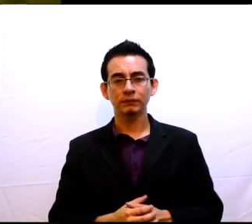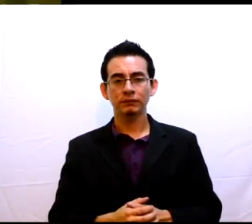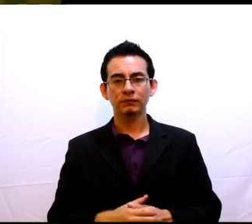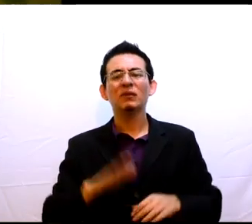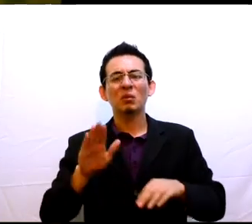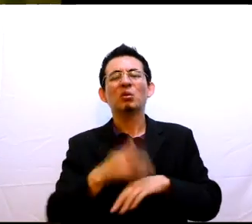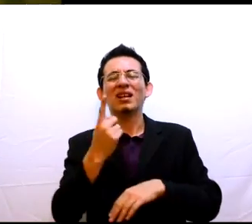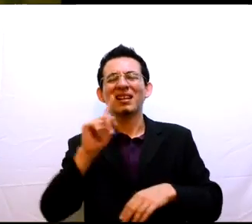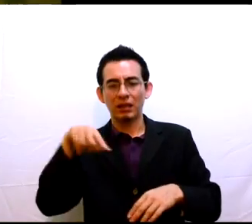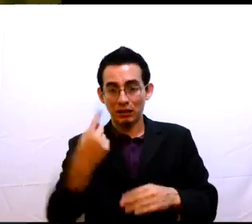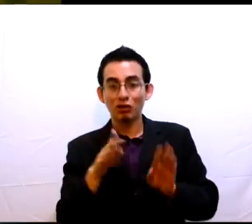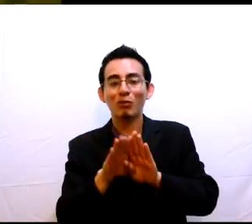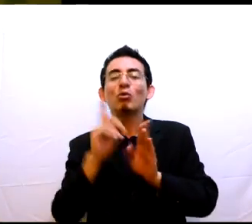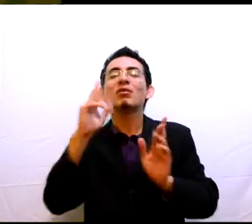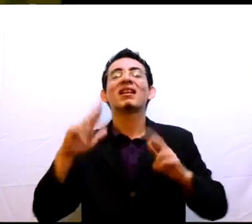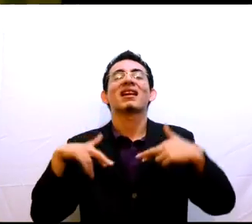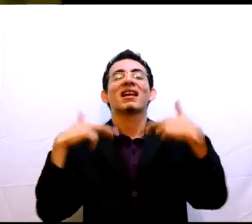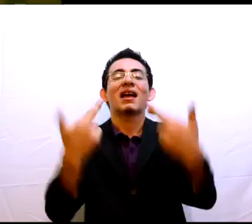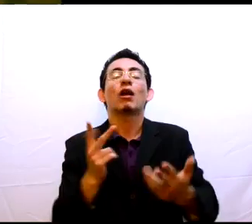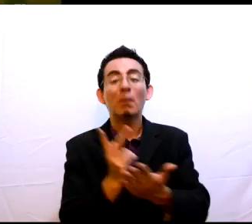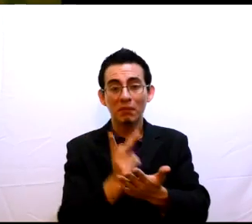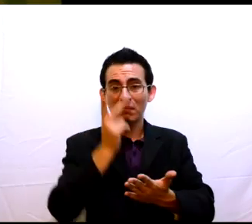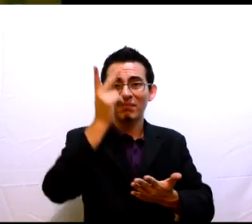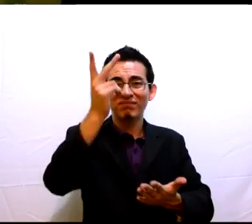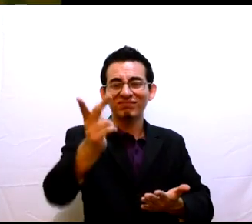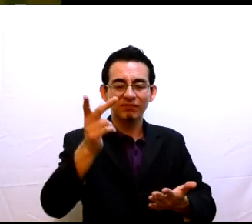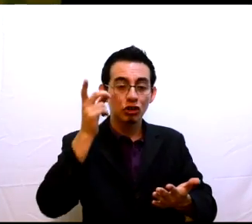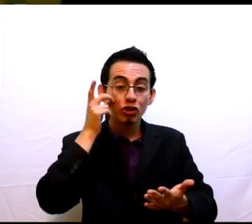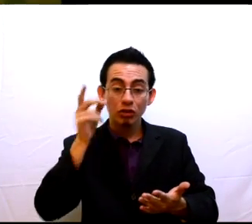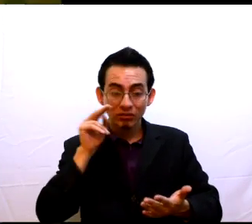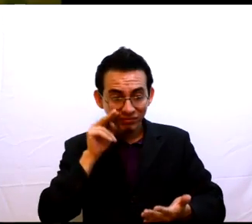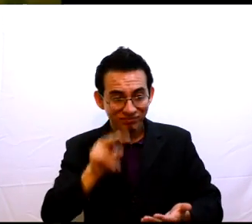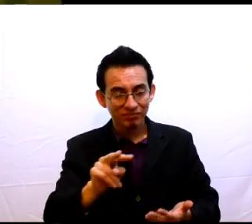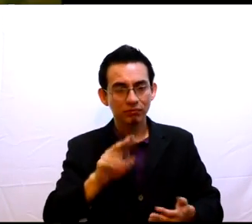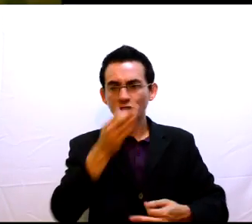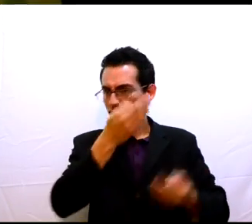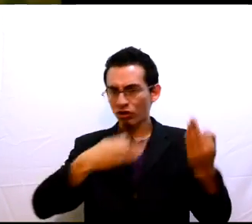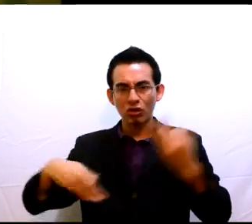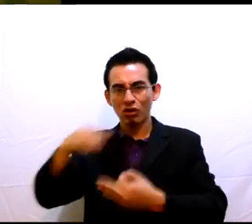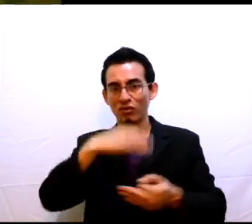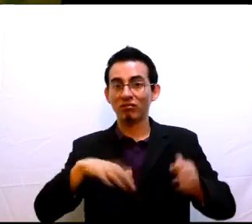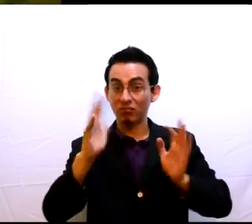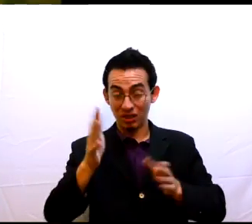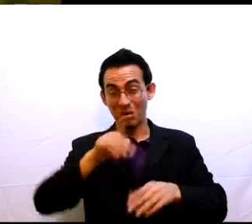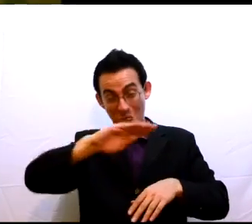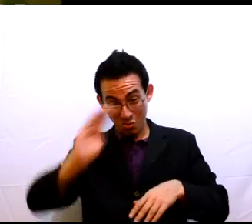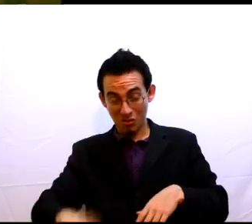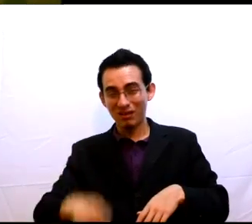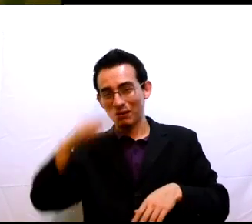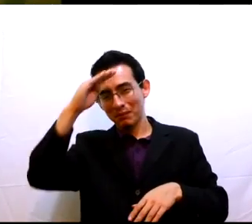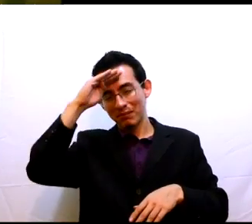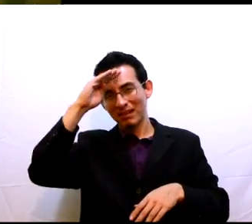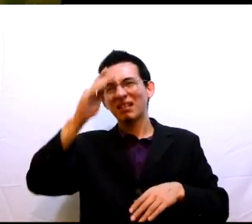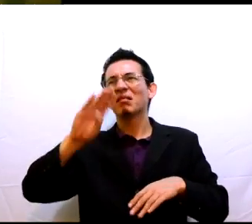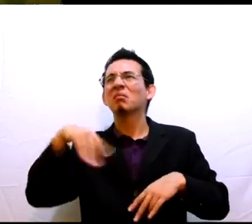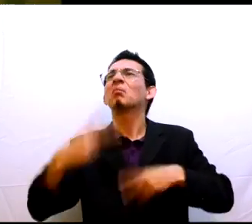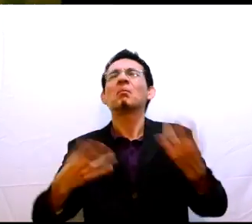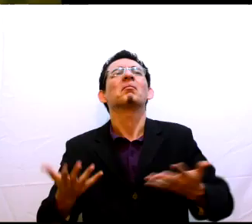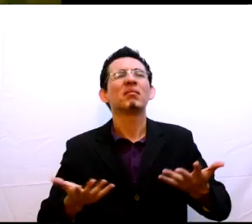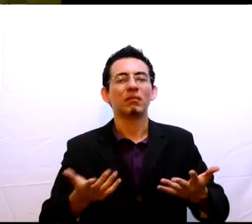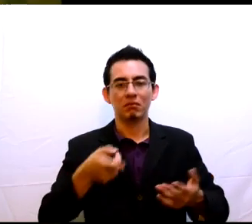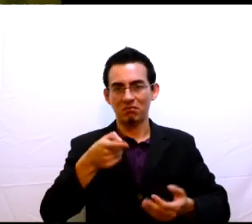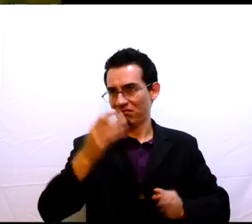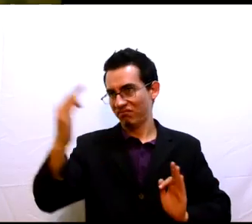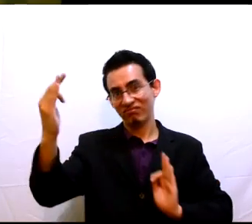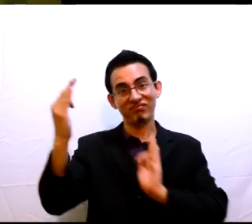porque el recompensa ustedes ante la biblia lo de recompensas porque todos compareceremos ante el tribunal de cristo para que demos cuenta